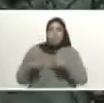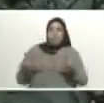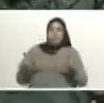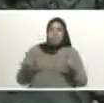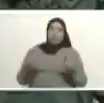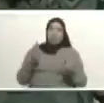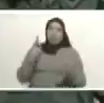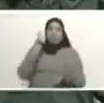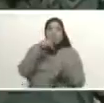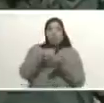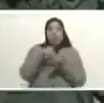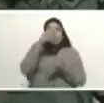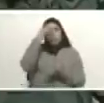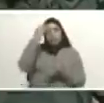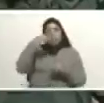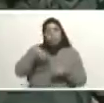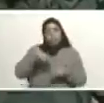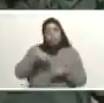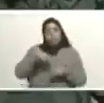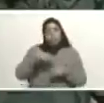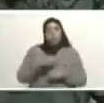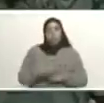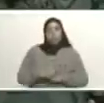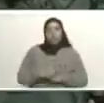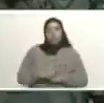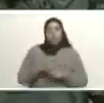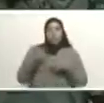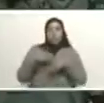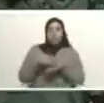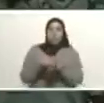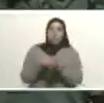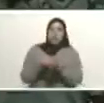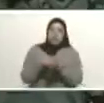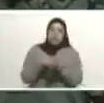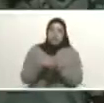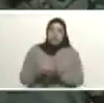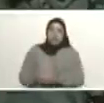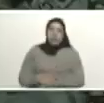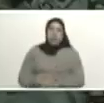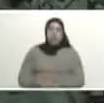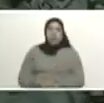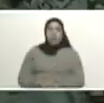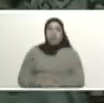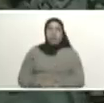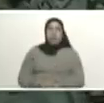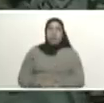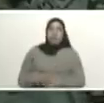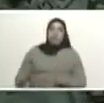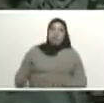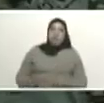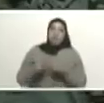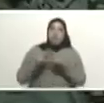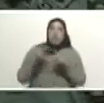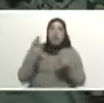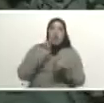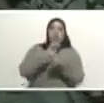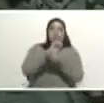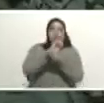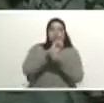de parte de los autores intelectuales que se encuentran bajo rejas.